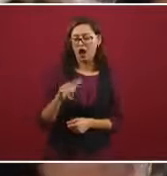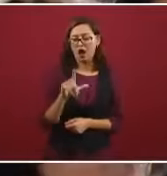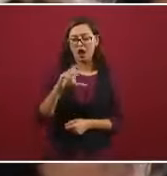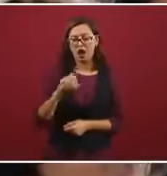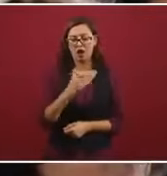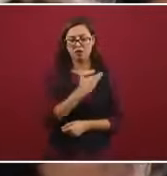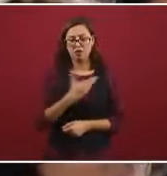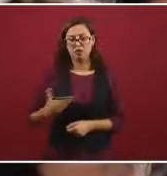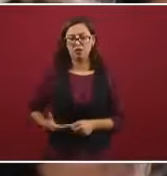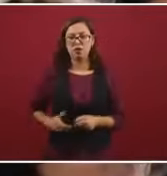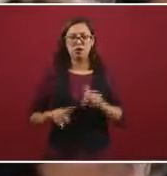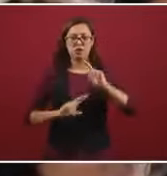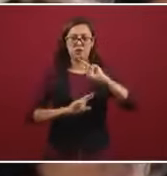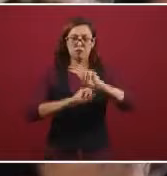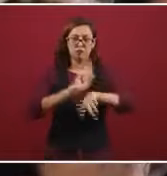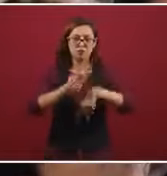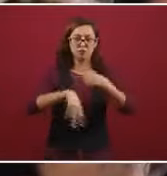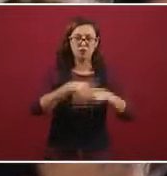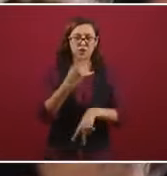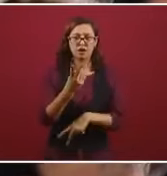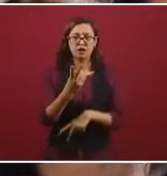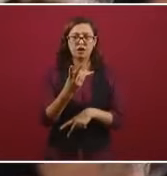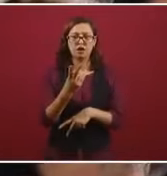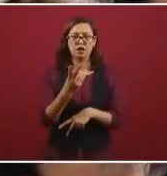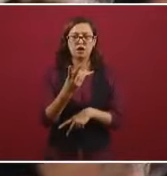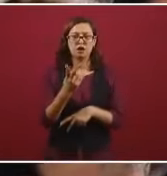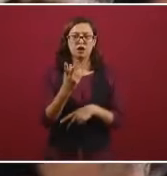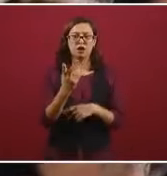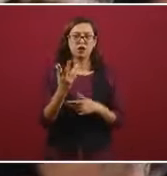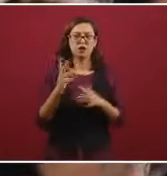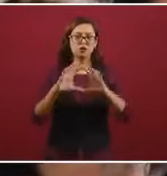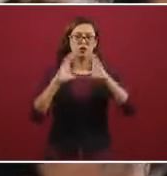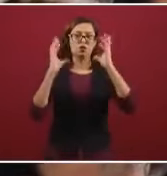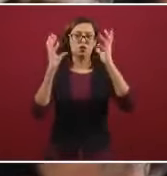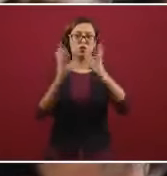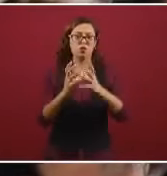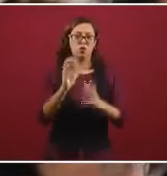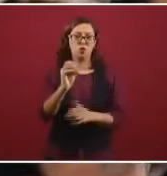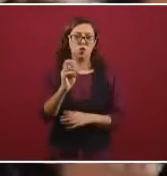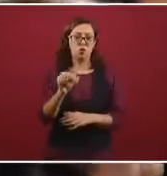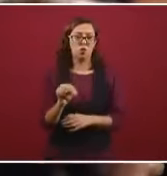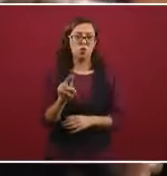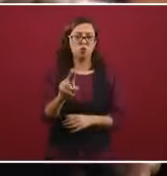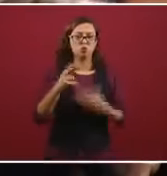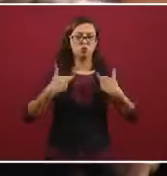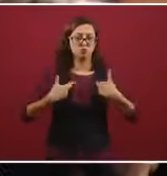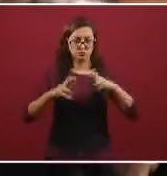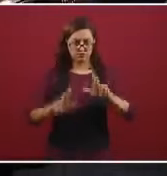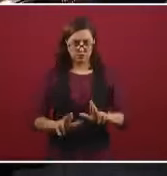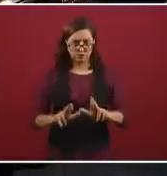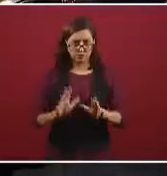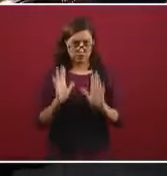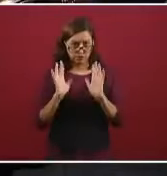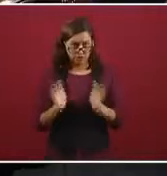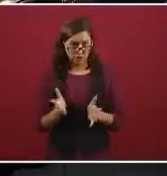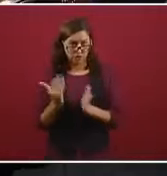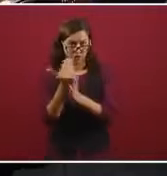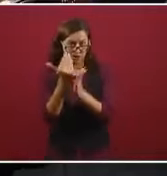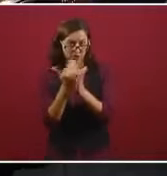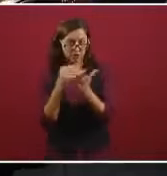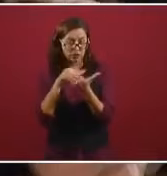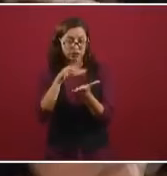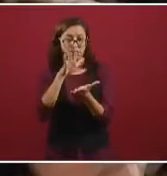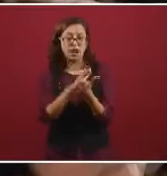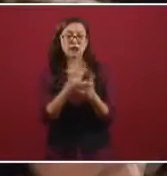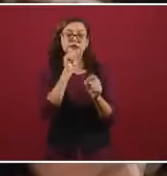el máximo organismo de los países del mundo, que es la ONU, y si también tiene contemplado el viaje